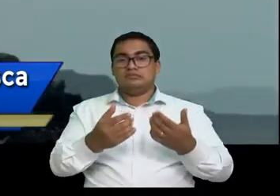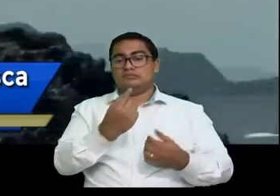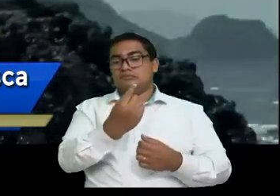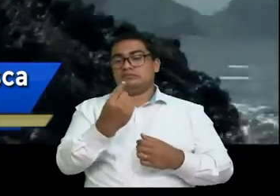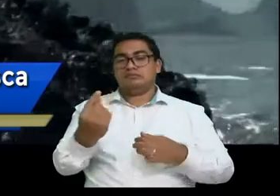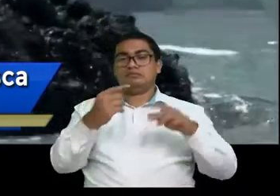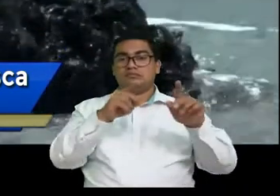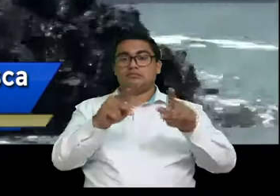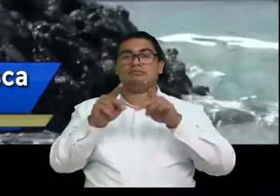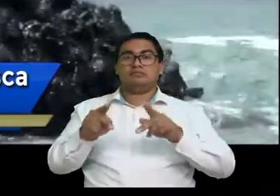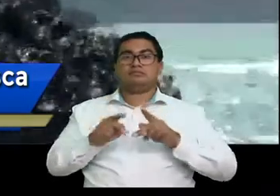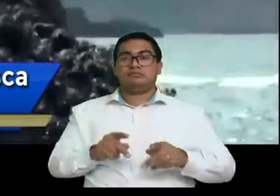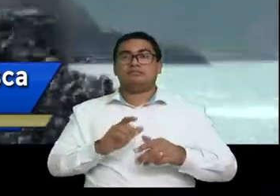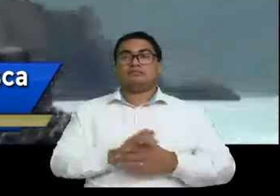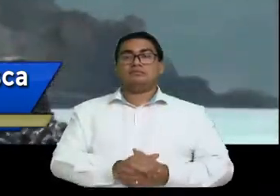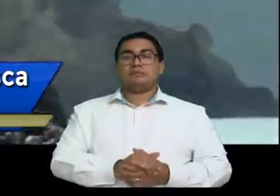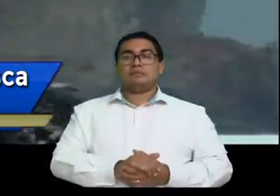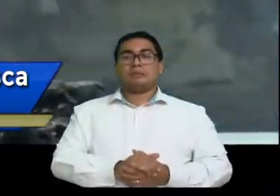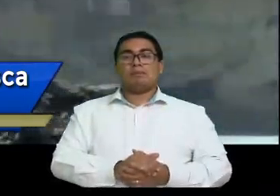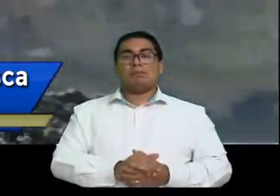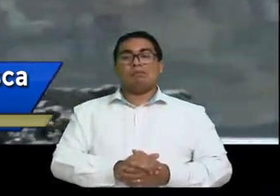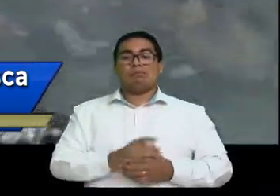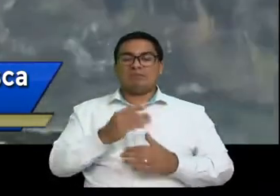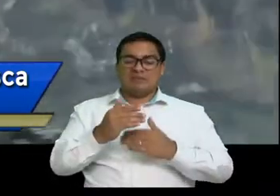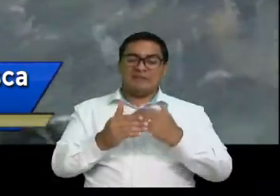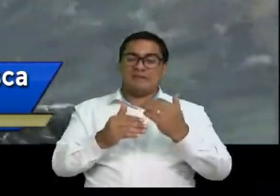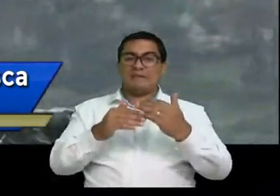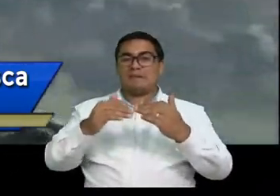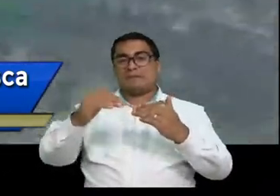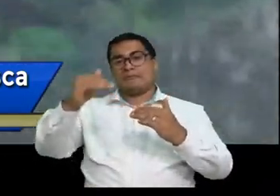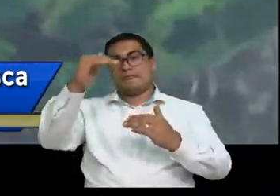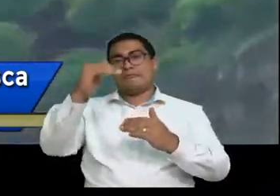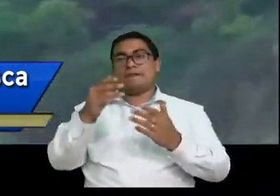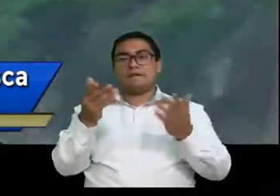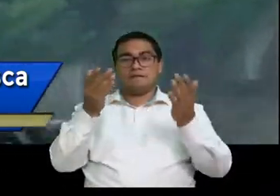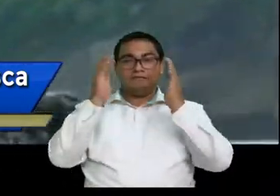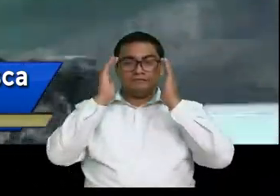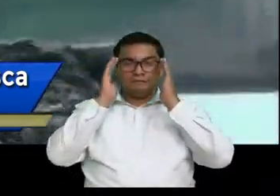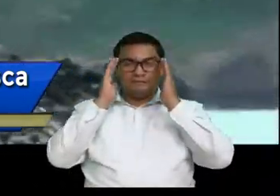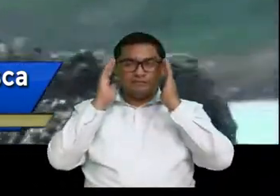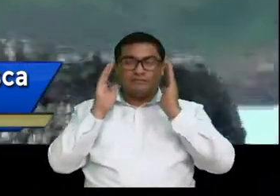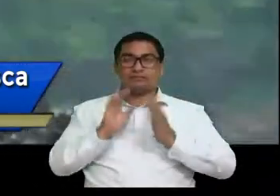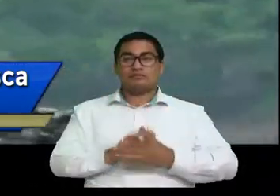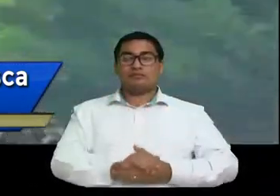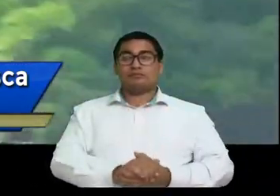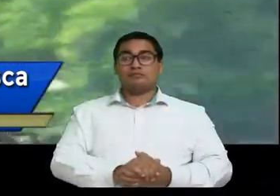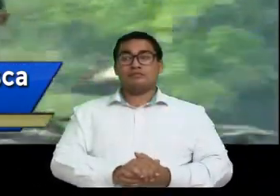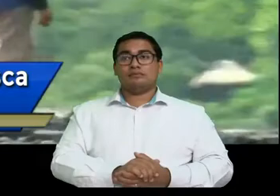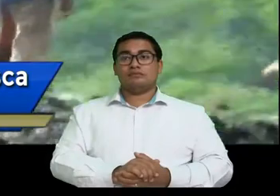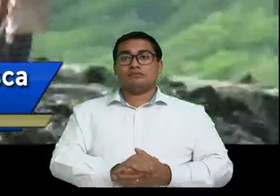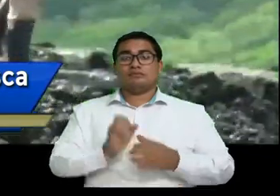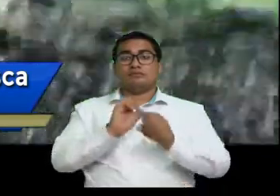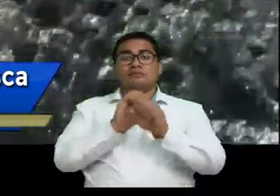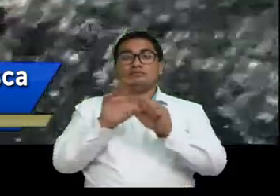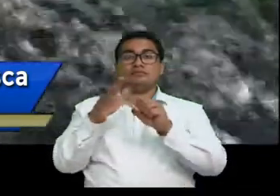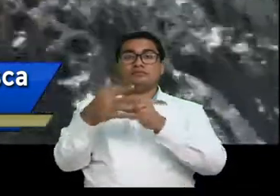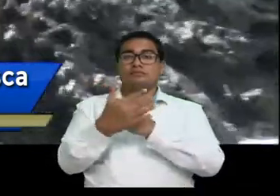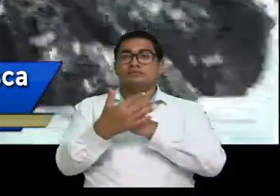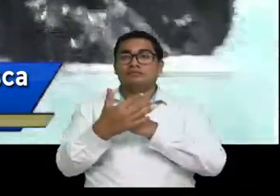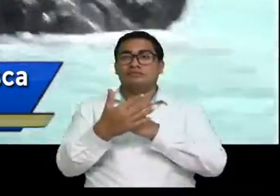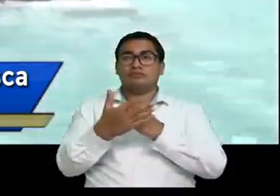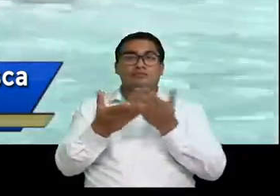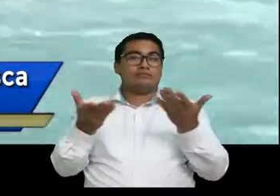consumo per cápita. Se ha triplicado el consumo nacional. Y creciendo, ¿no? Y creciendo. Porque ahorita con esto de la pandemia,